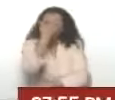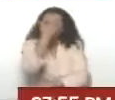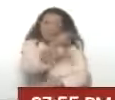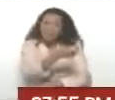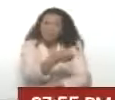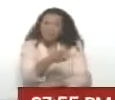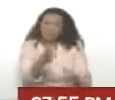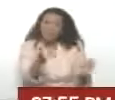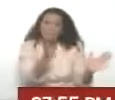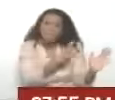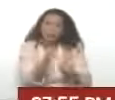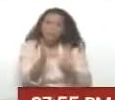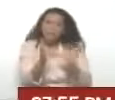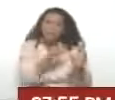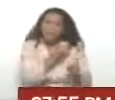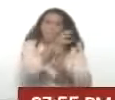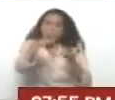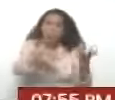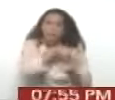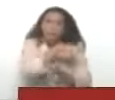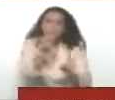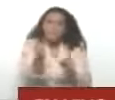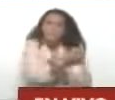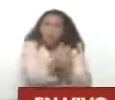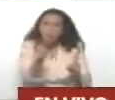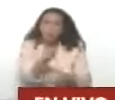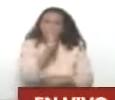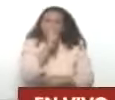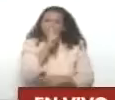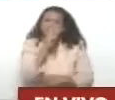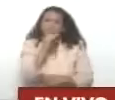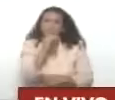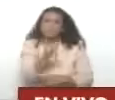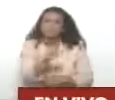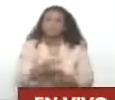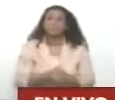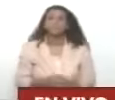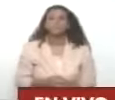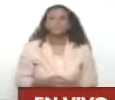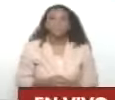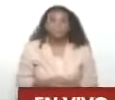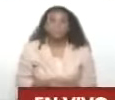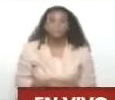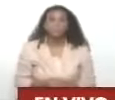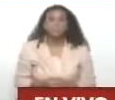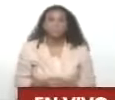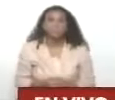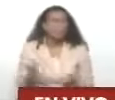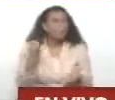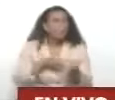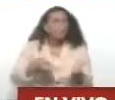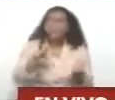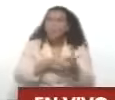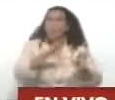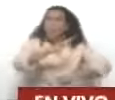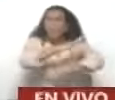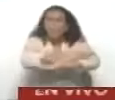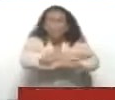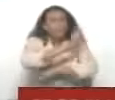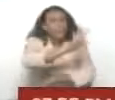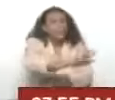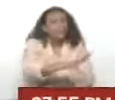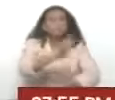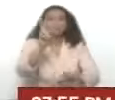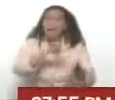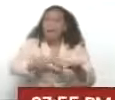Su plan de guarimba, la tienen preparada. Es que ellos son previsibles. Son repetitivos. Y